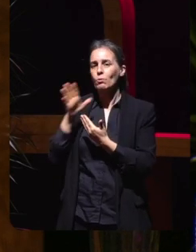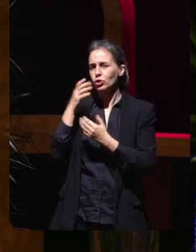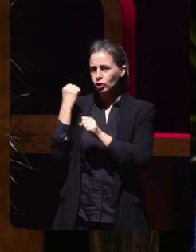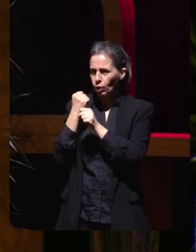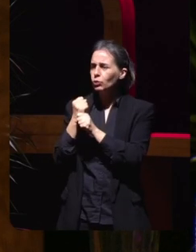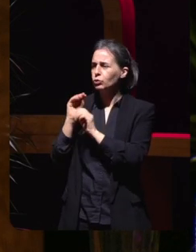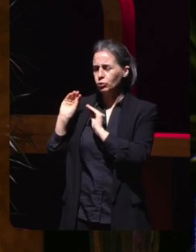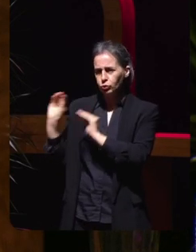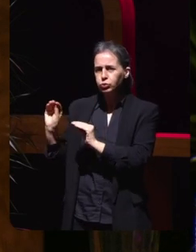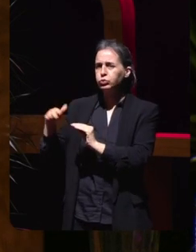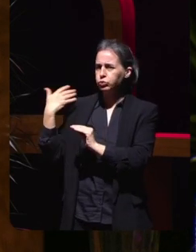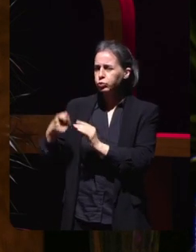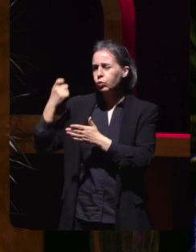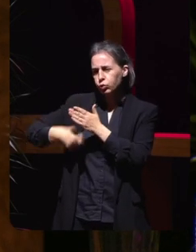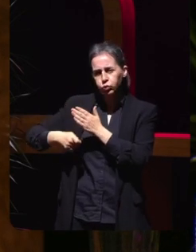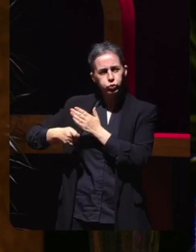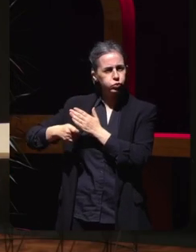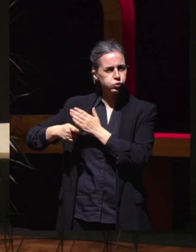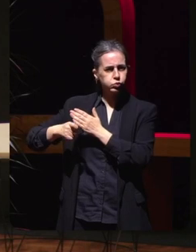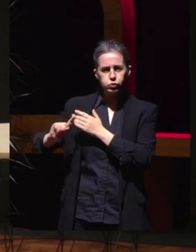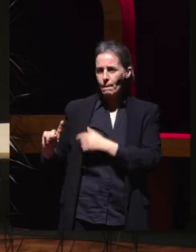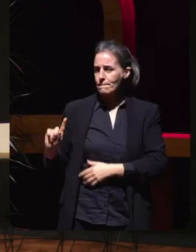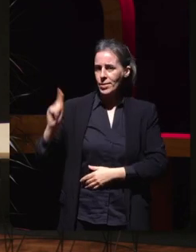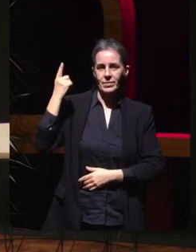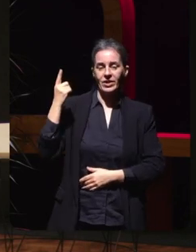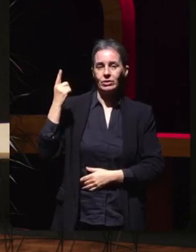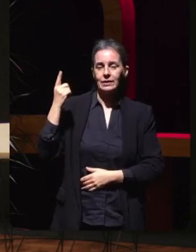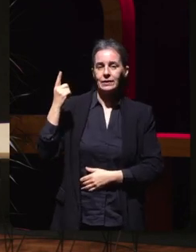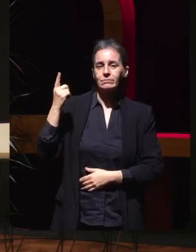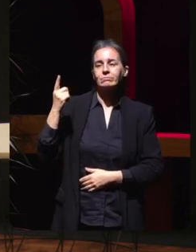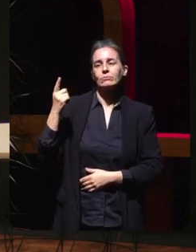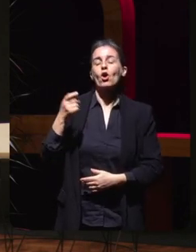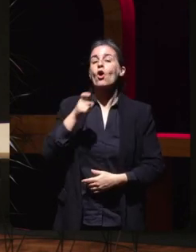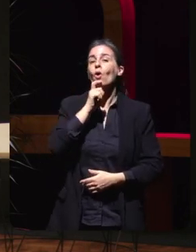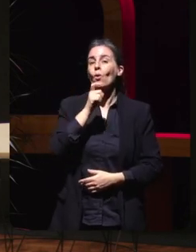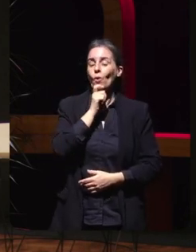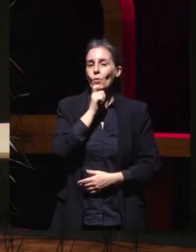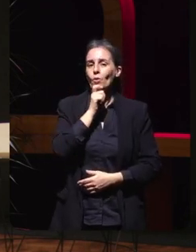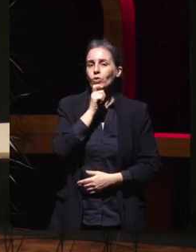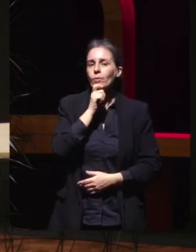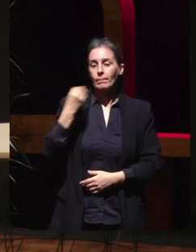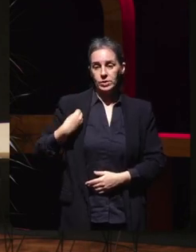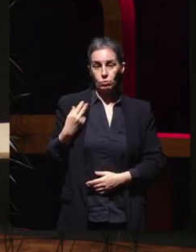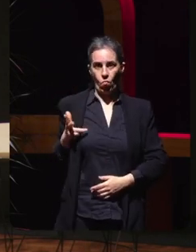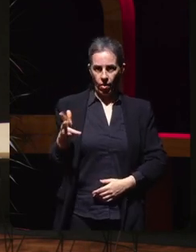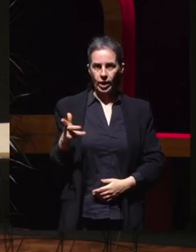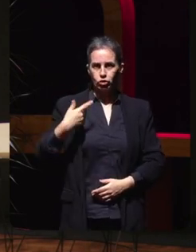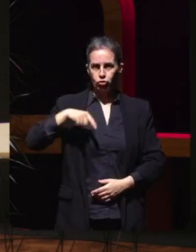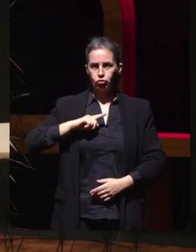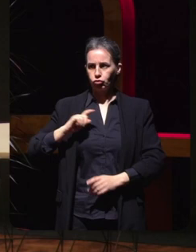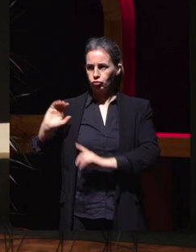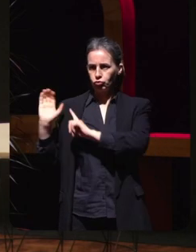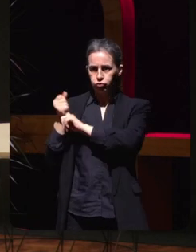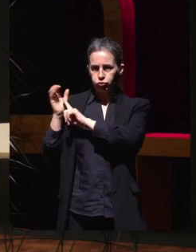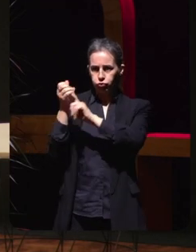labores pioneras que en muchos casos fisieron No pues sería no ceder esos derechos que consiguieron para